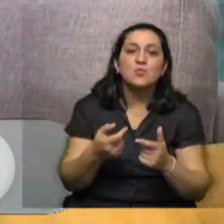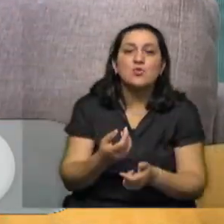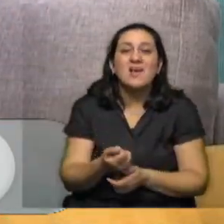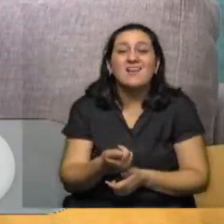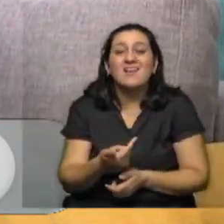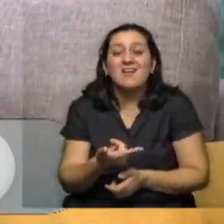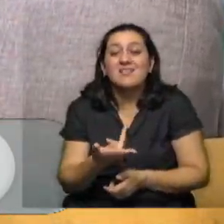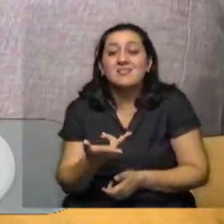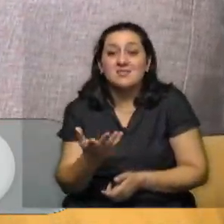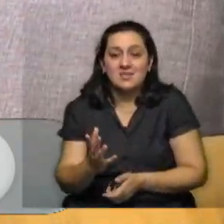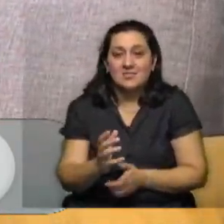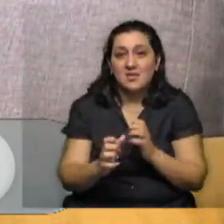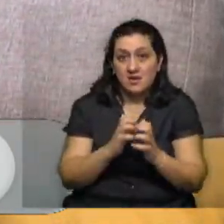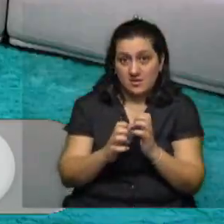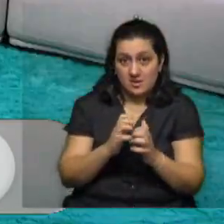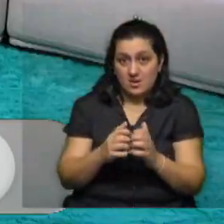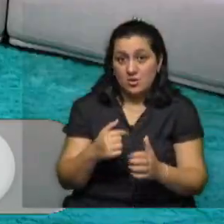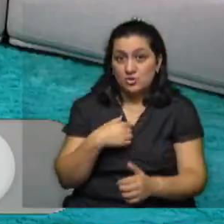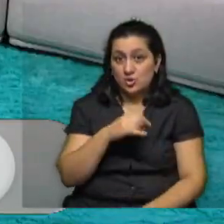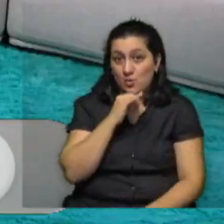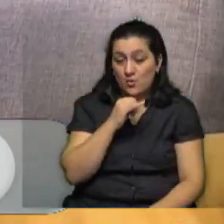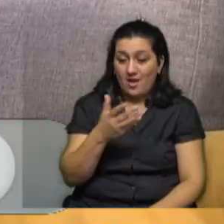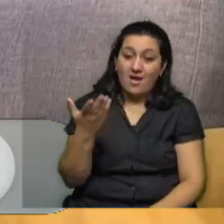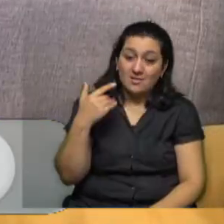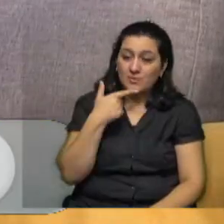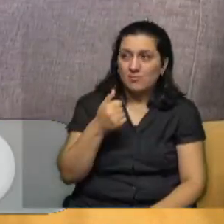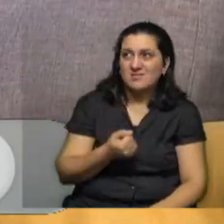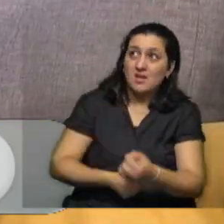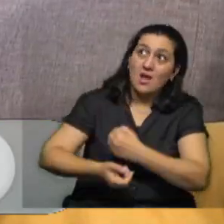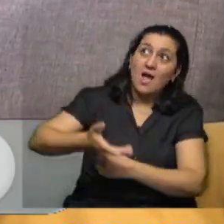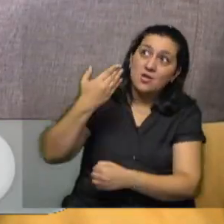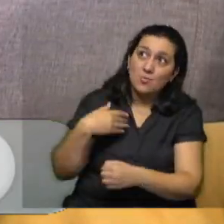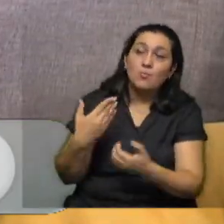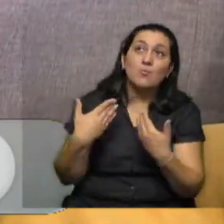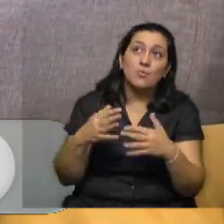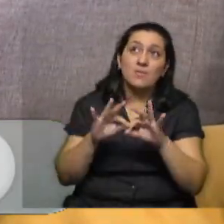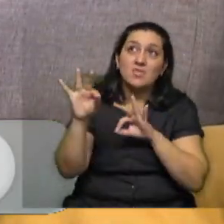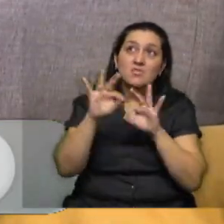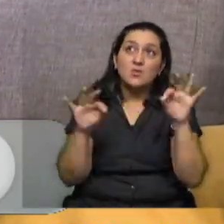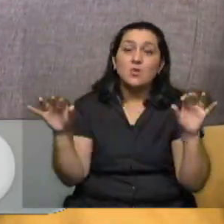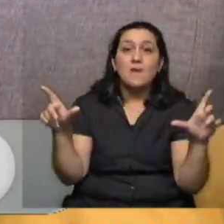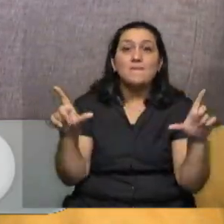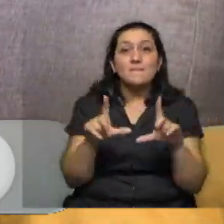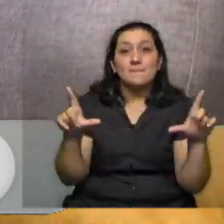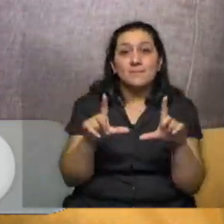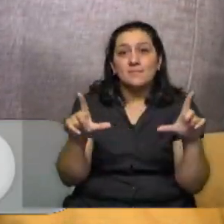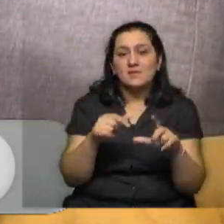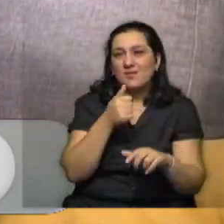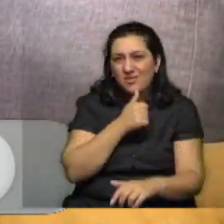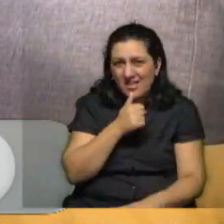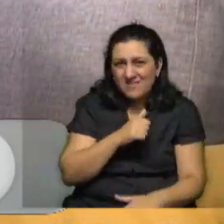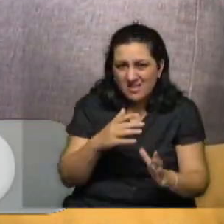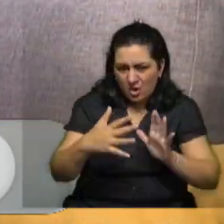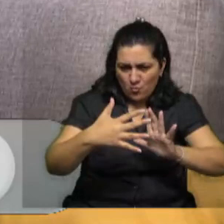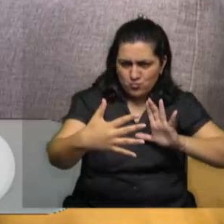hoy, de alguna manera, lo que yo les cuento, digo, antes de repente, hace unos años se podía medir a una pantalla de televisión, ¿se acuerdan? De las viejas televisiones,